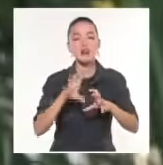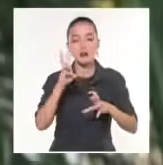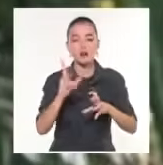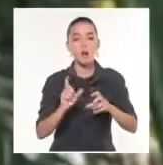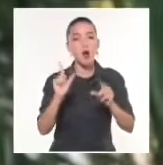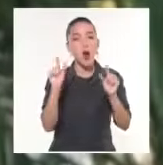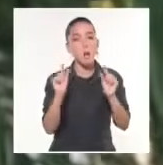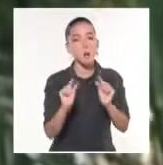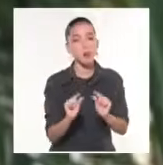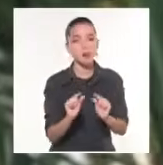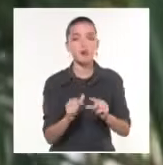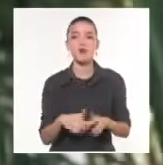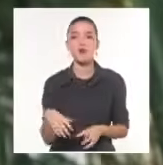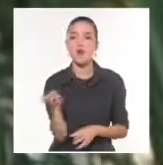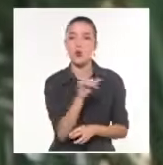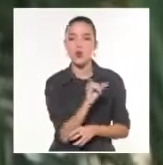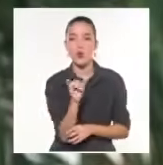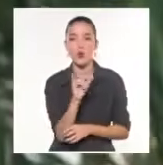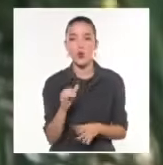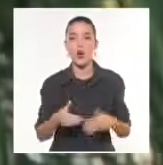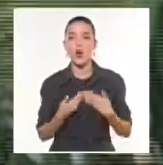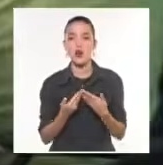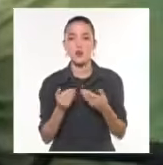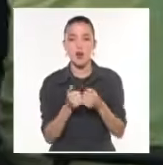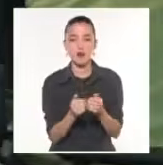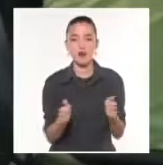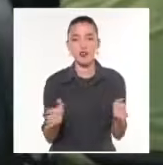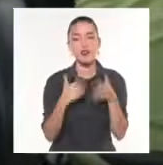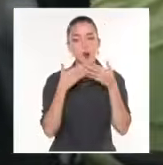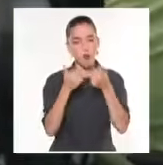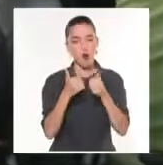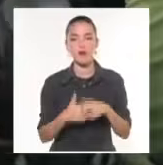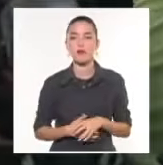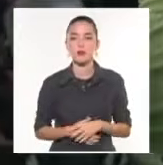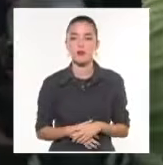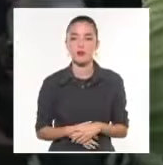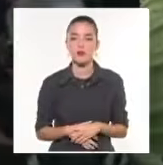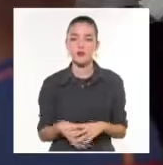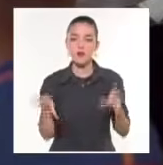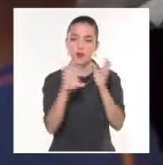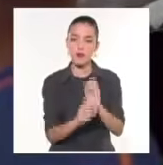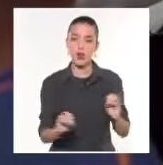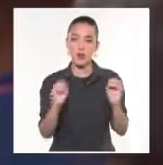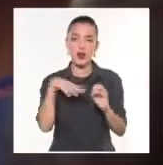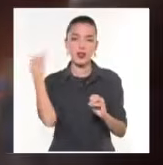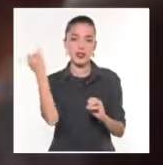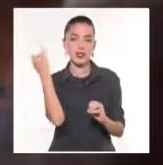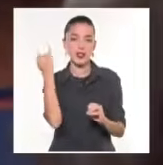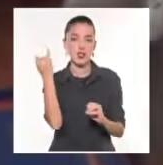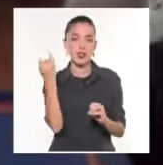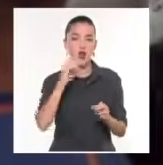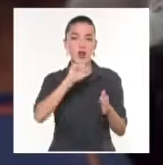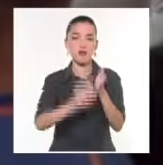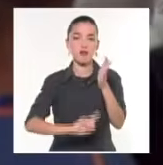de algunos años podremos tener una cobertura muy buena. El Organismo Internacional de Energía Atómica, a través de un